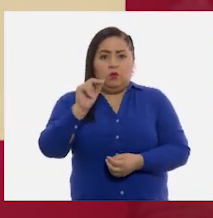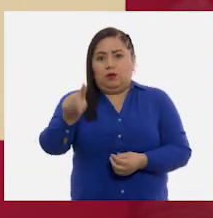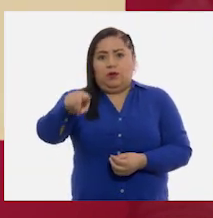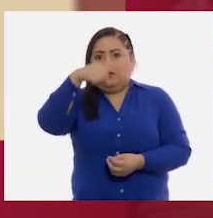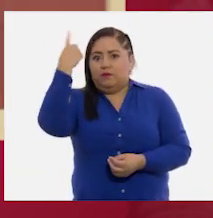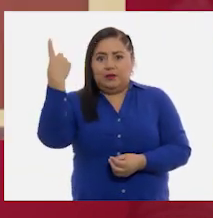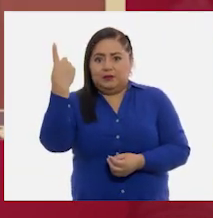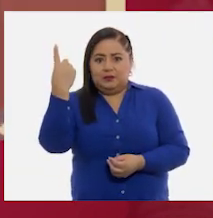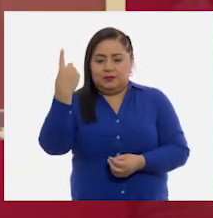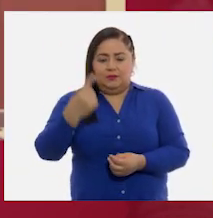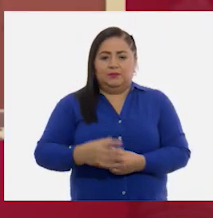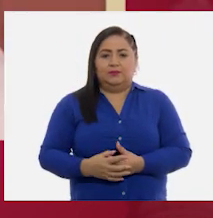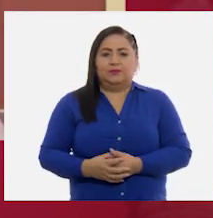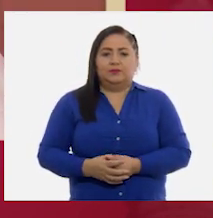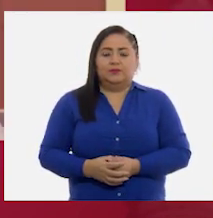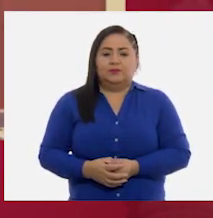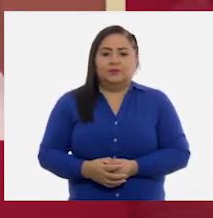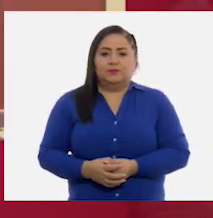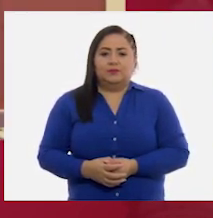fácil.